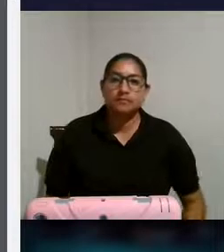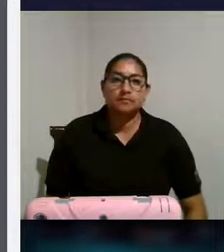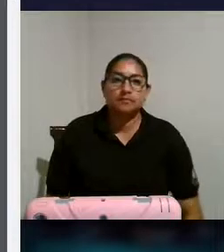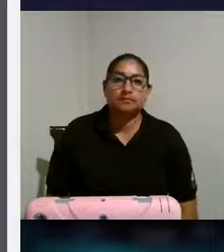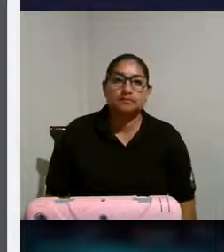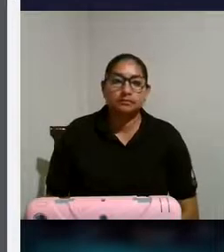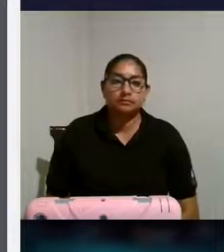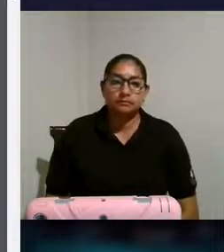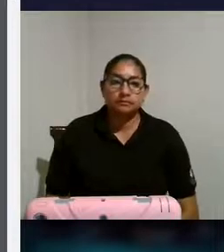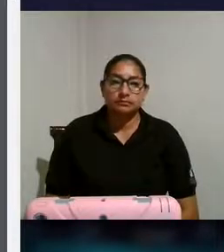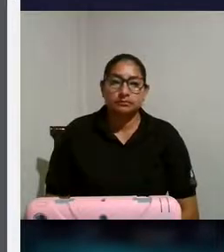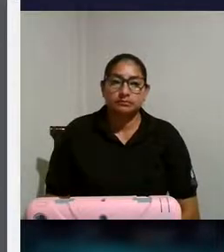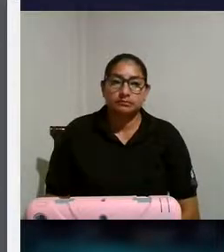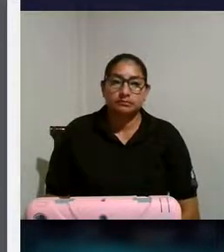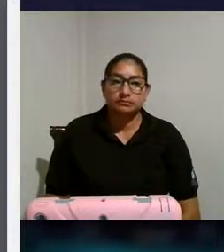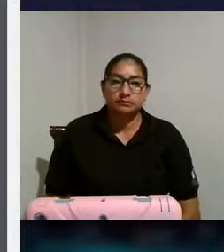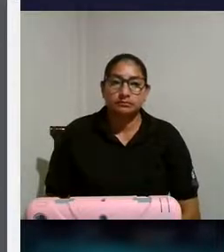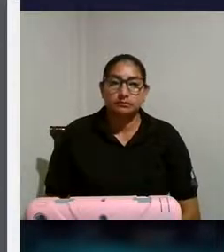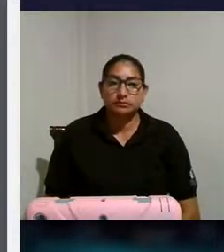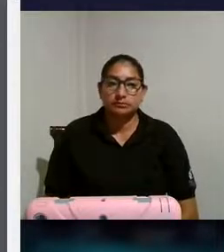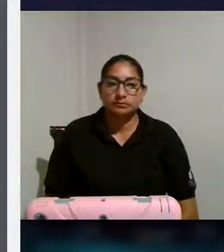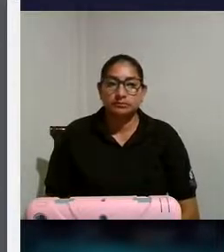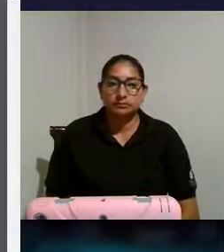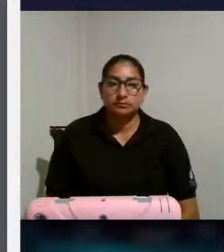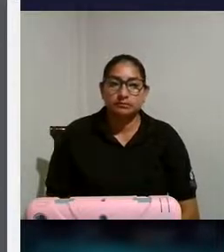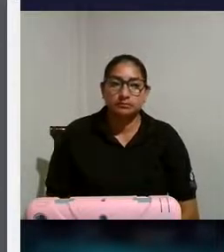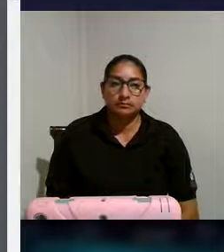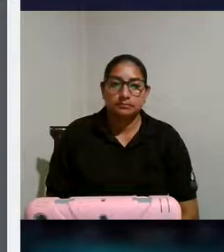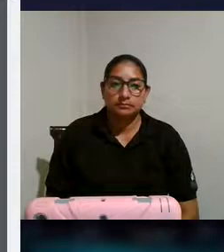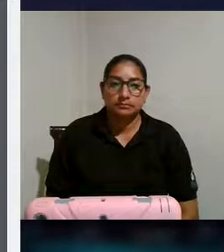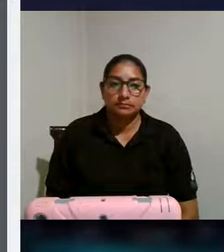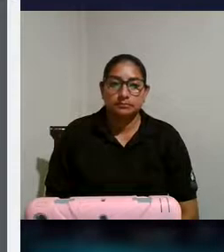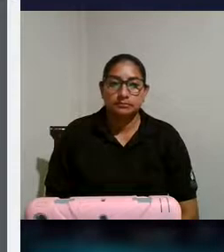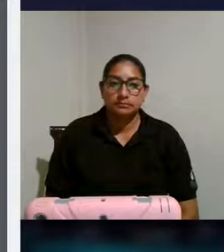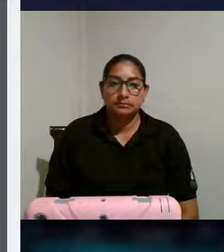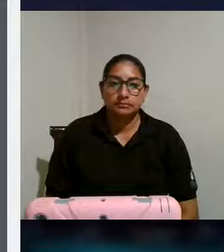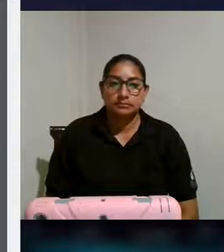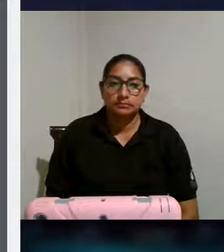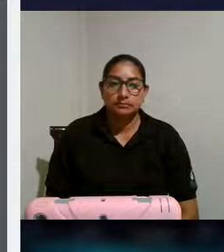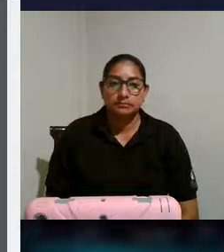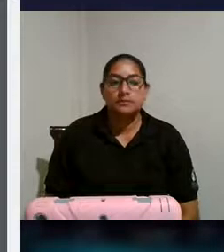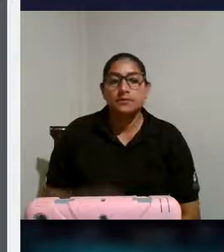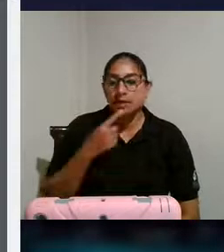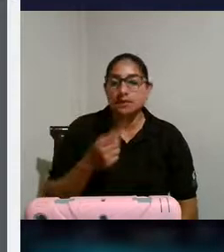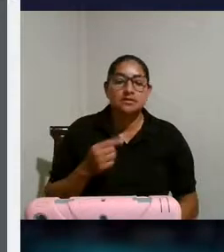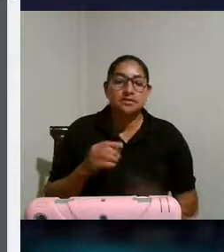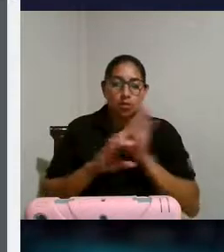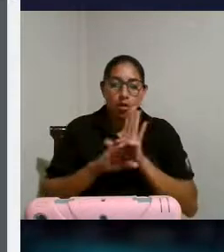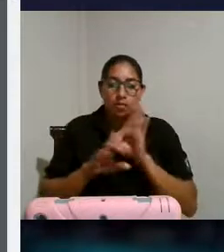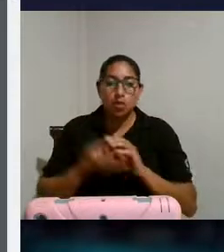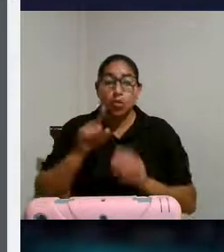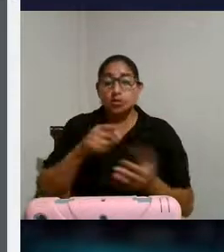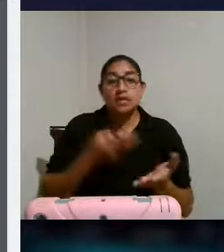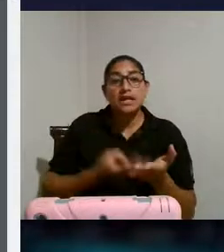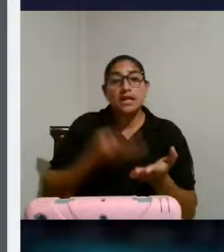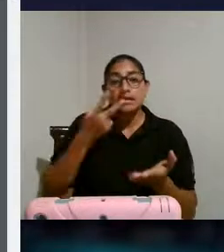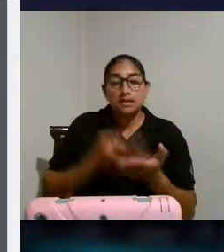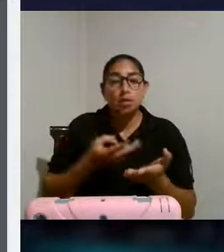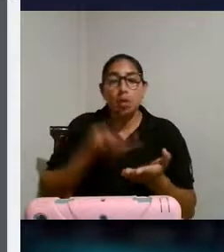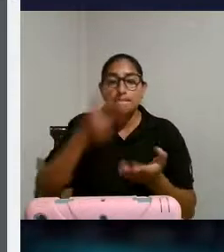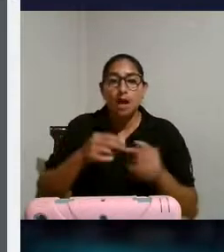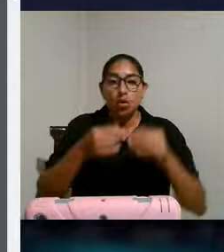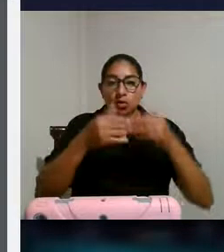Ok, ahora sí. Si usted necesitara un valor, un valor de la derivada en algún